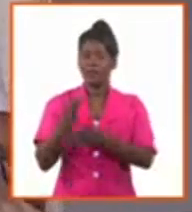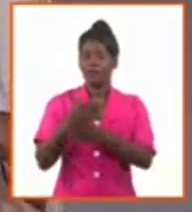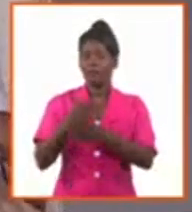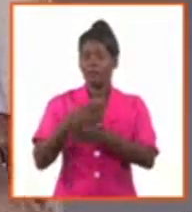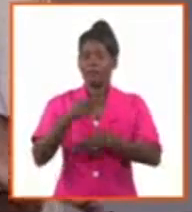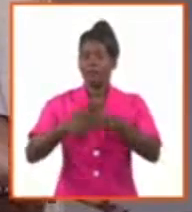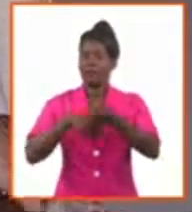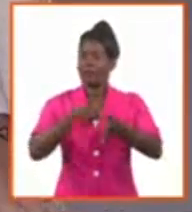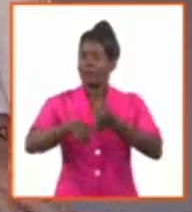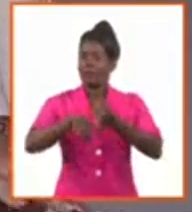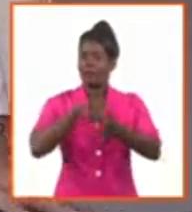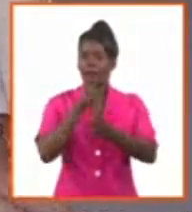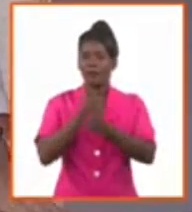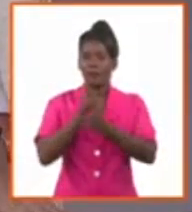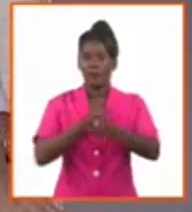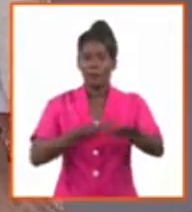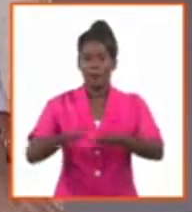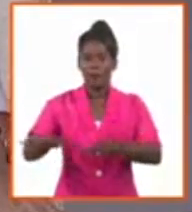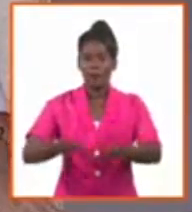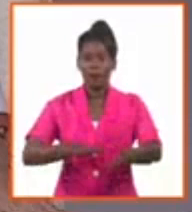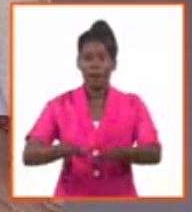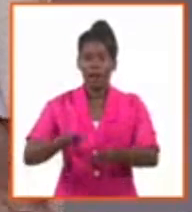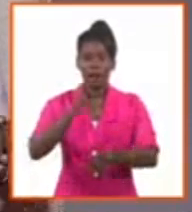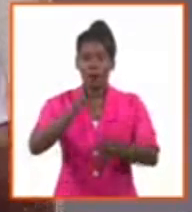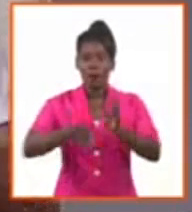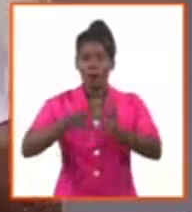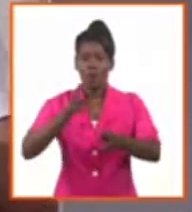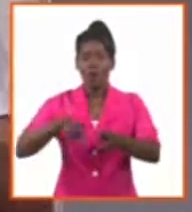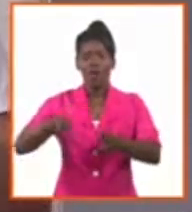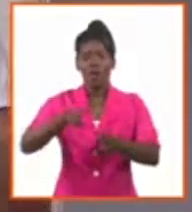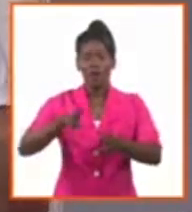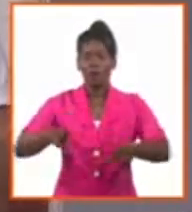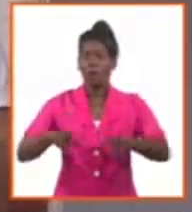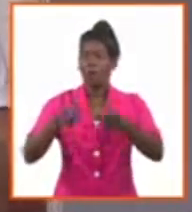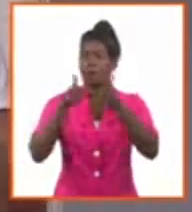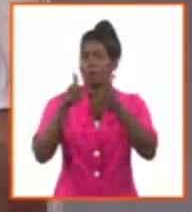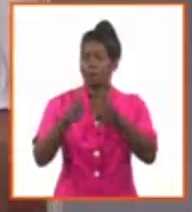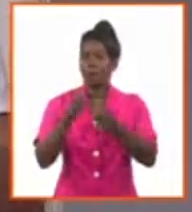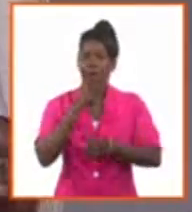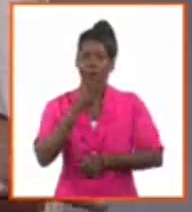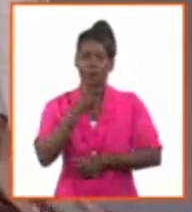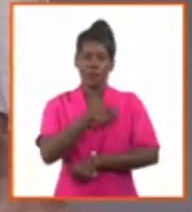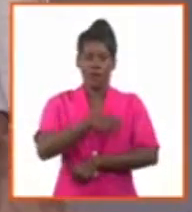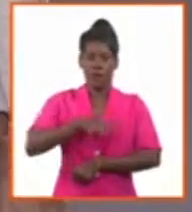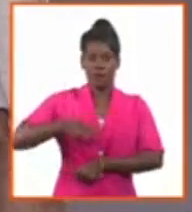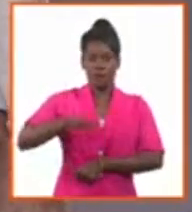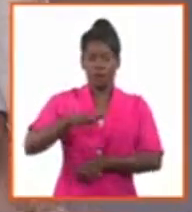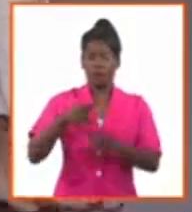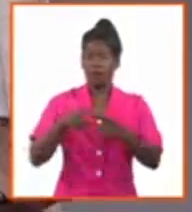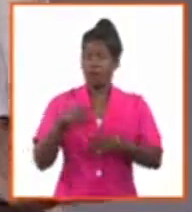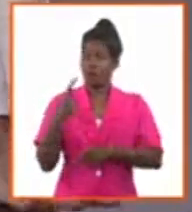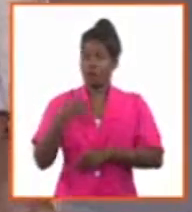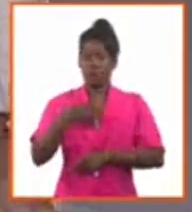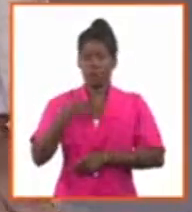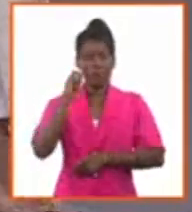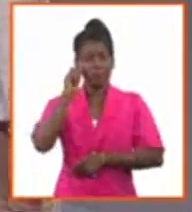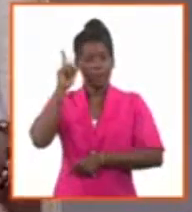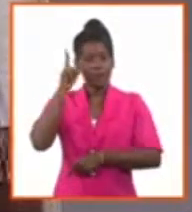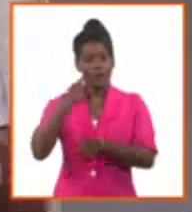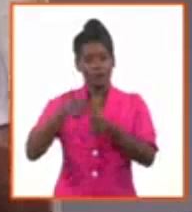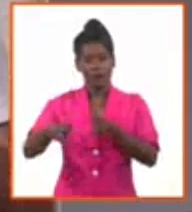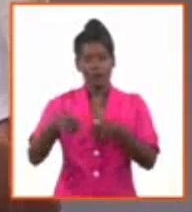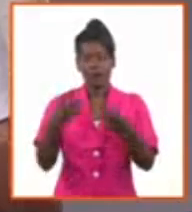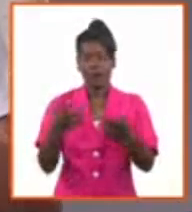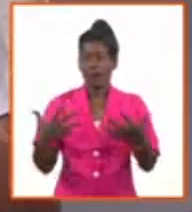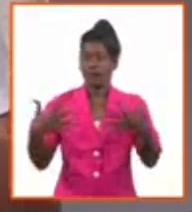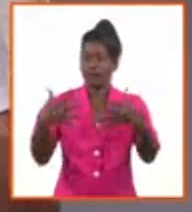coordinación municipal que les permitió también responder a importantes tareas de enfrentamiento a la COVID. Así que llegamos también a este 10º Congreso con esa experiencia